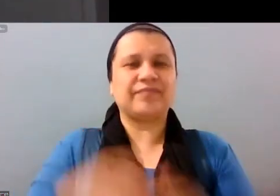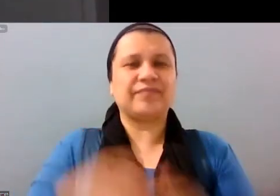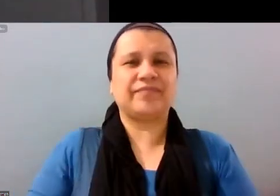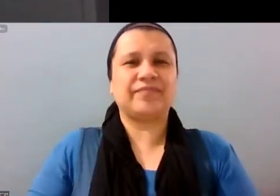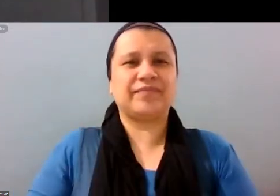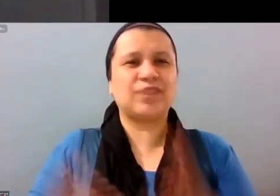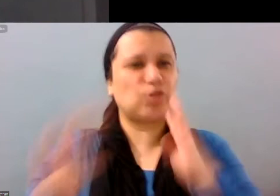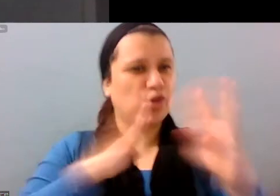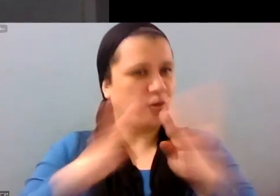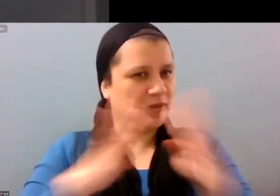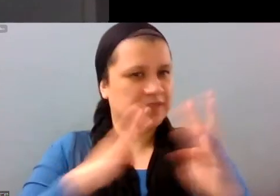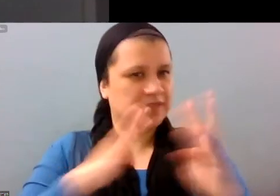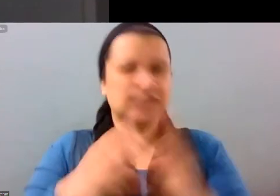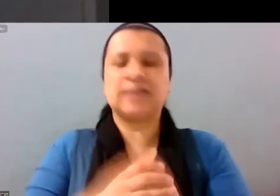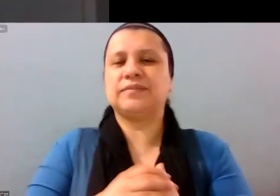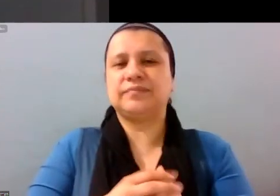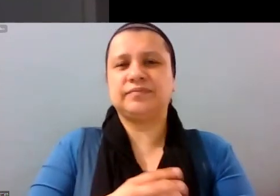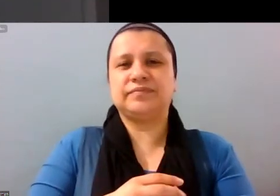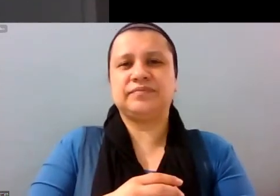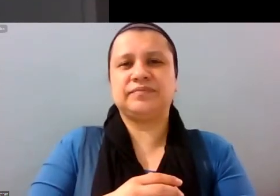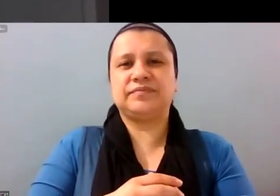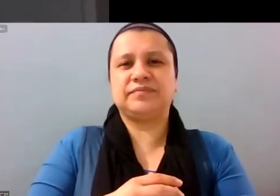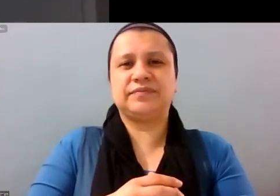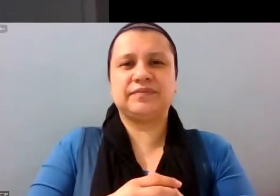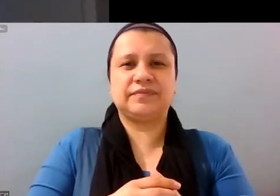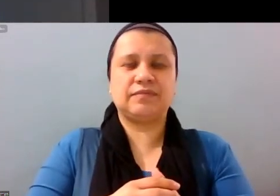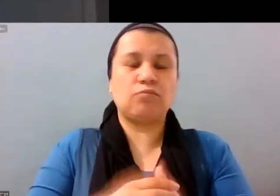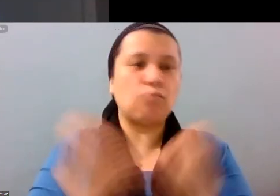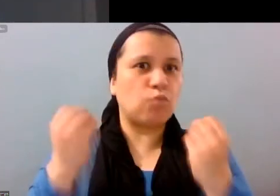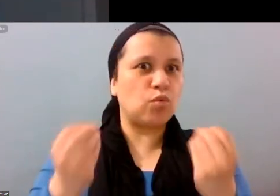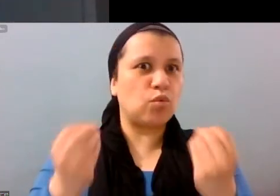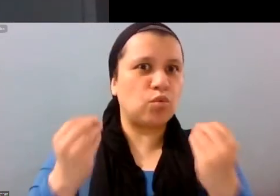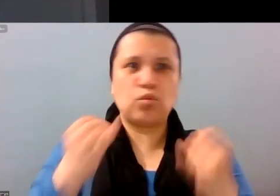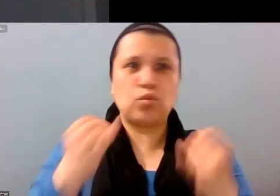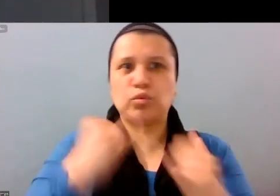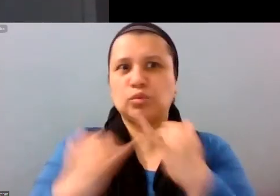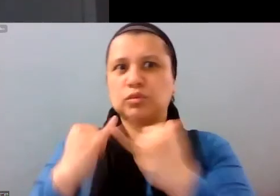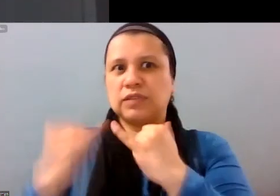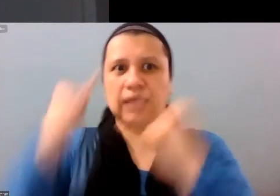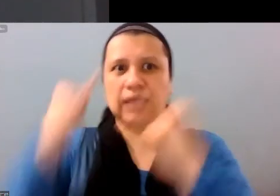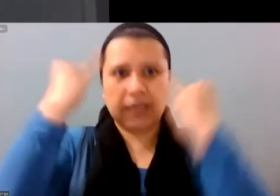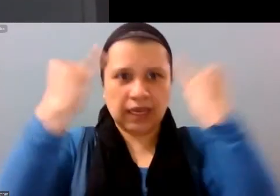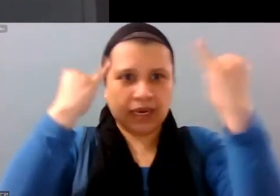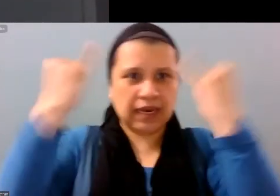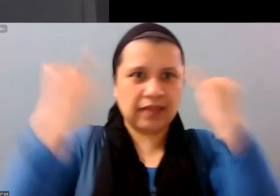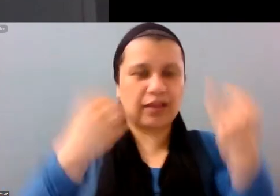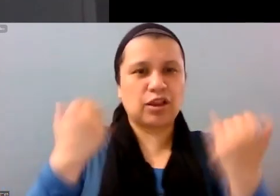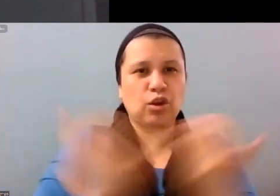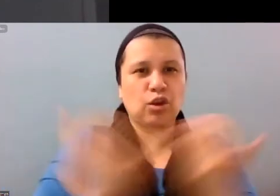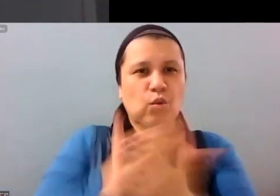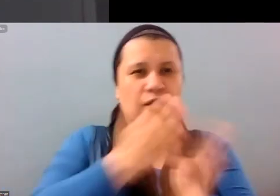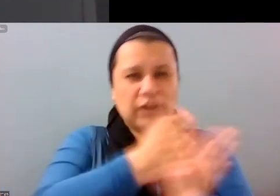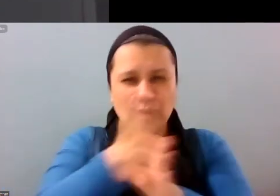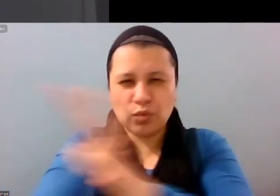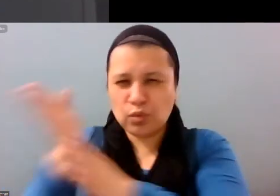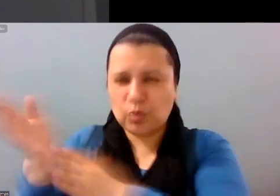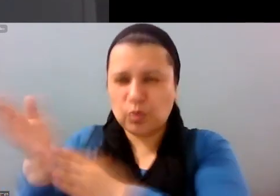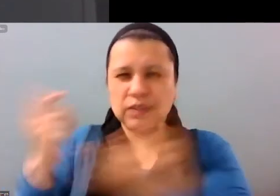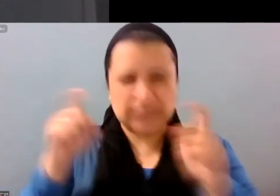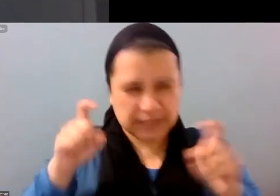en el que sacamos un montón de conclusiones un montón de ideas de hojas de ruta cosas que se han hecho que se tienen que hacer